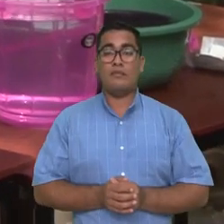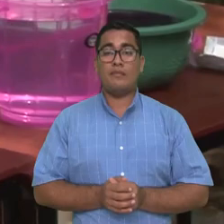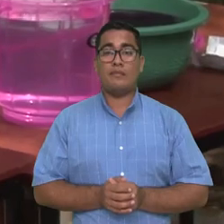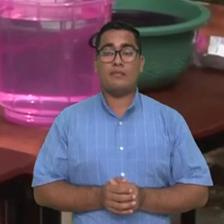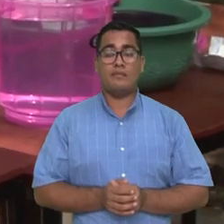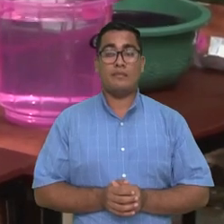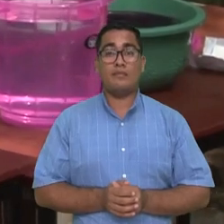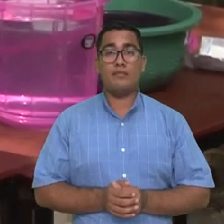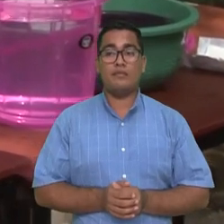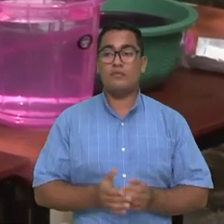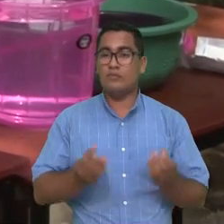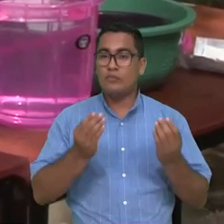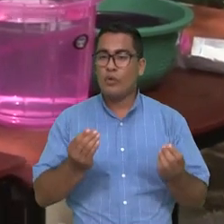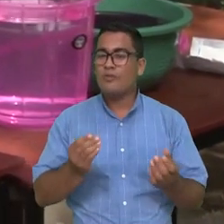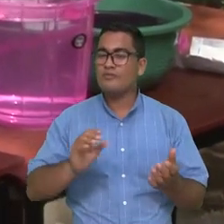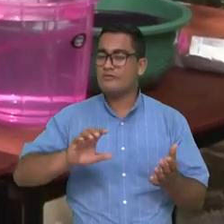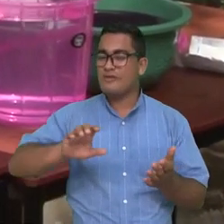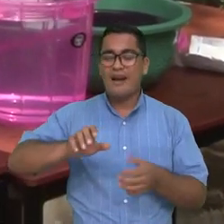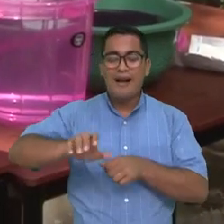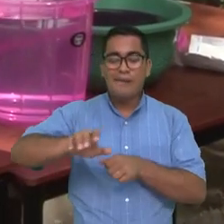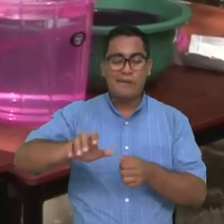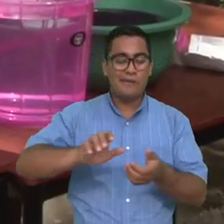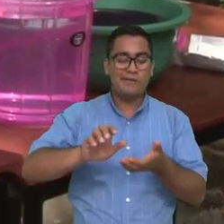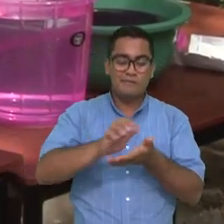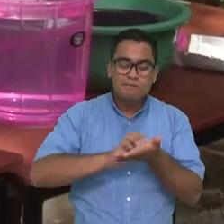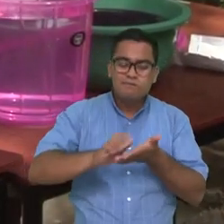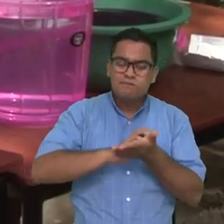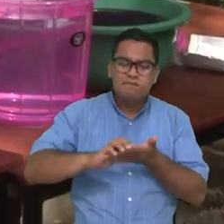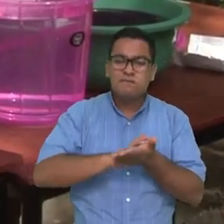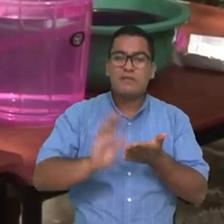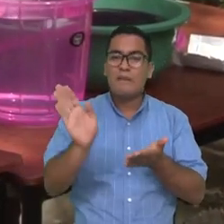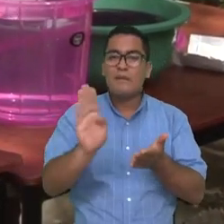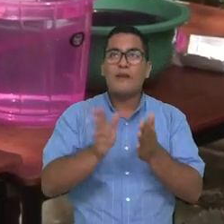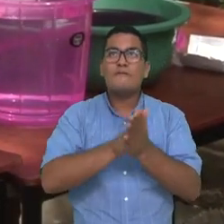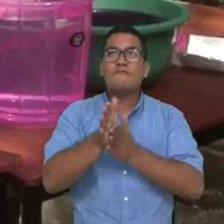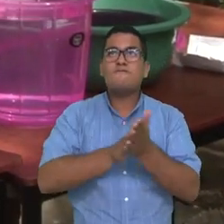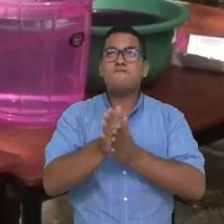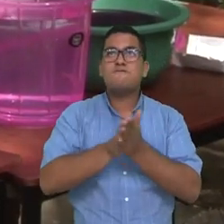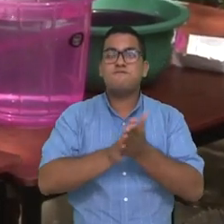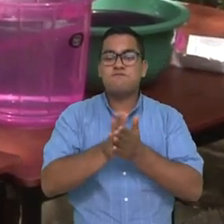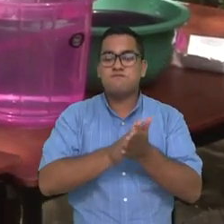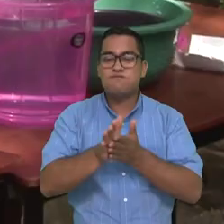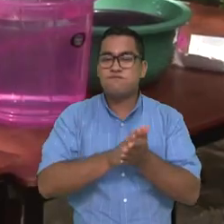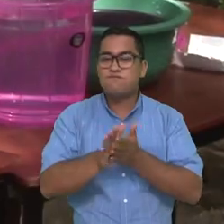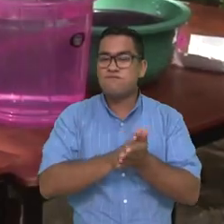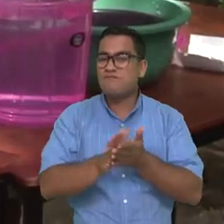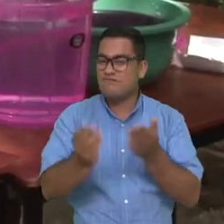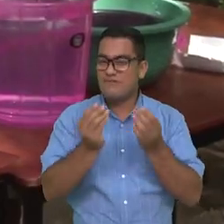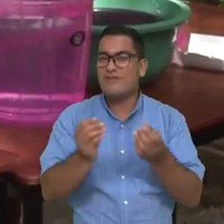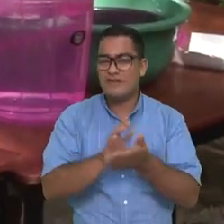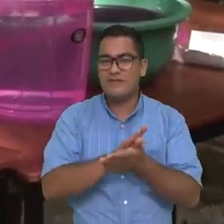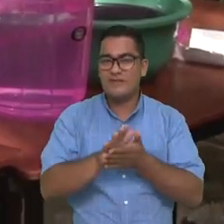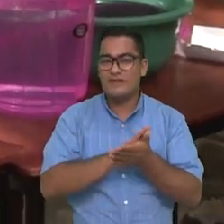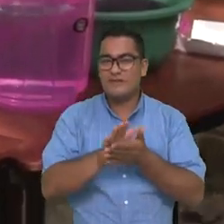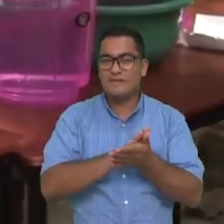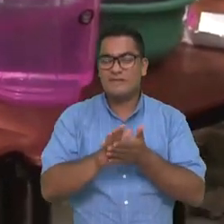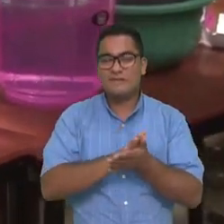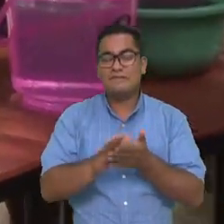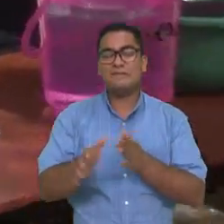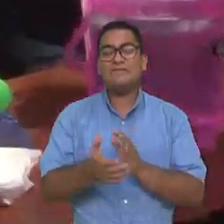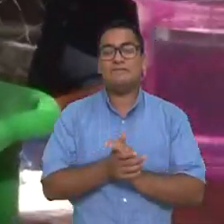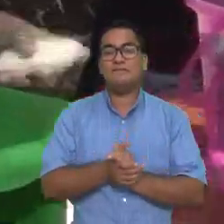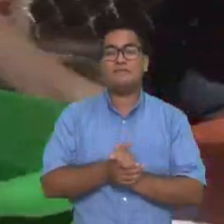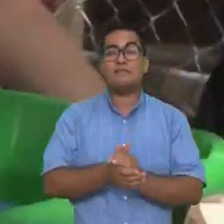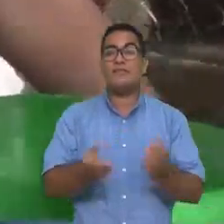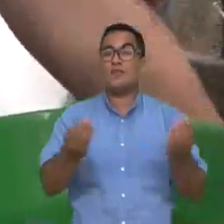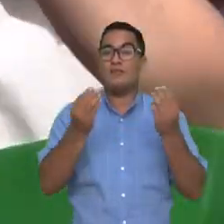Agarro bastante jabón hasta hacer bastante. ¿Qué voy a hacer ahorita? Bastante espuma, lo más que pueda. Okay. Decenas